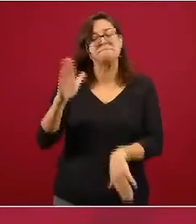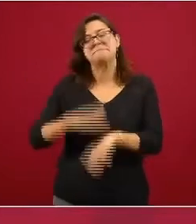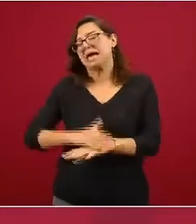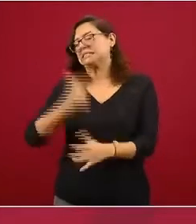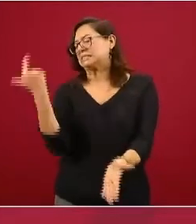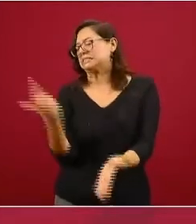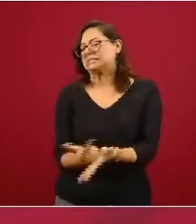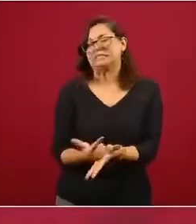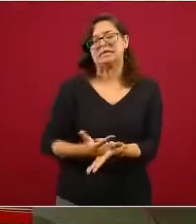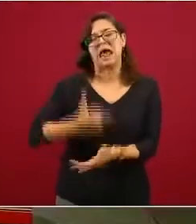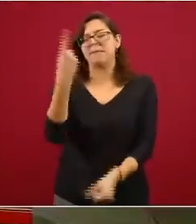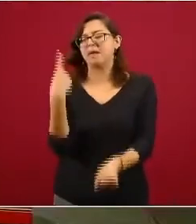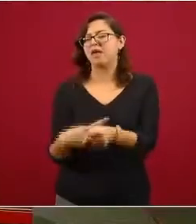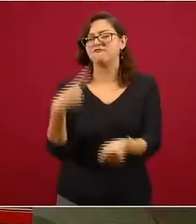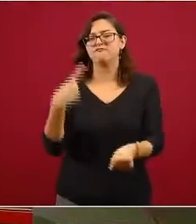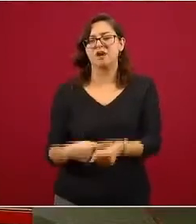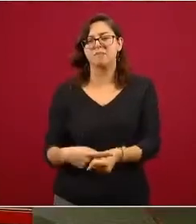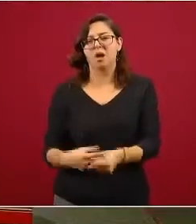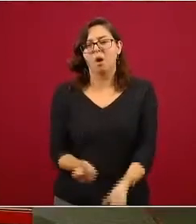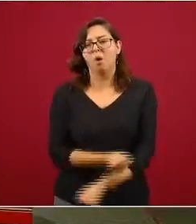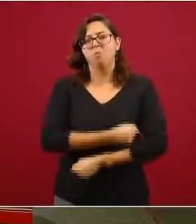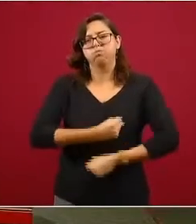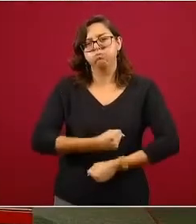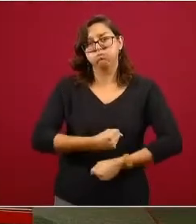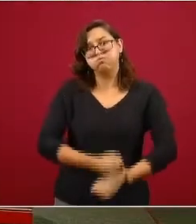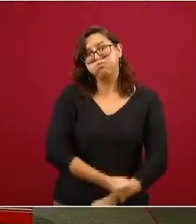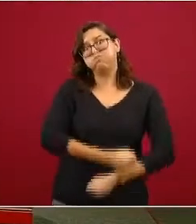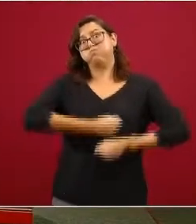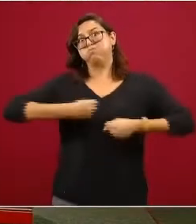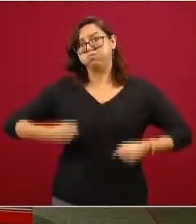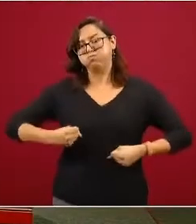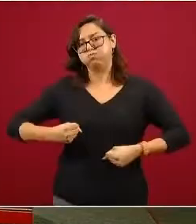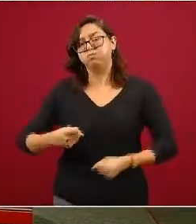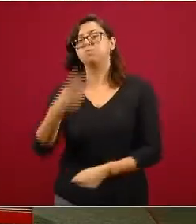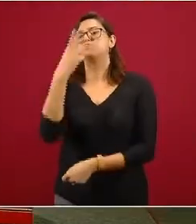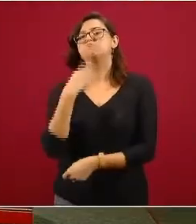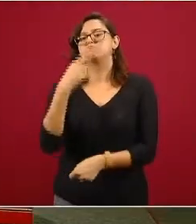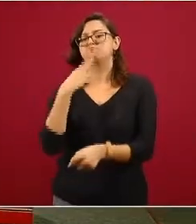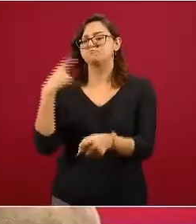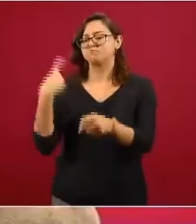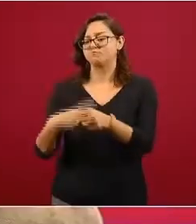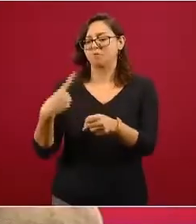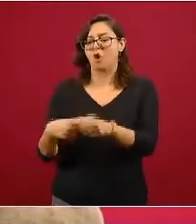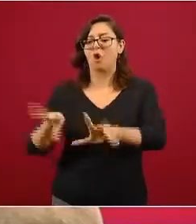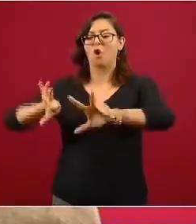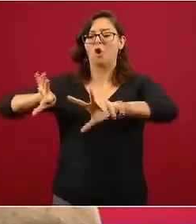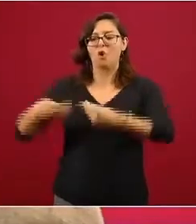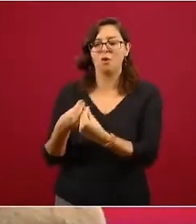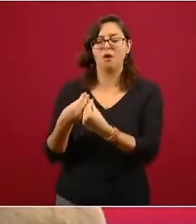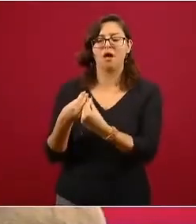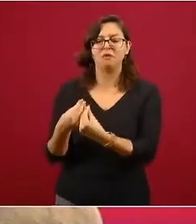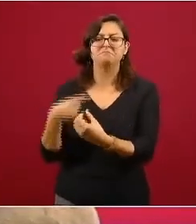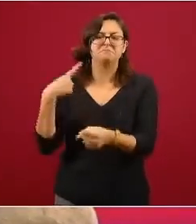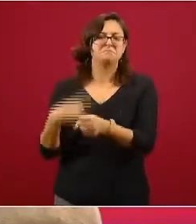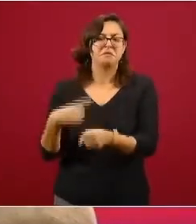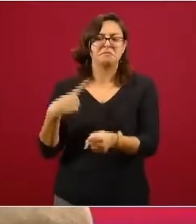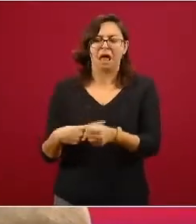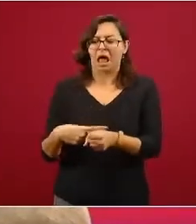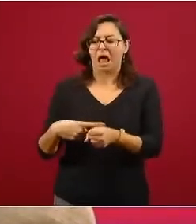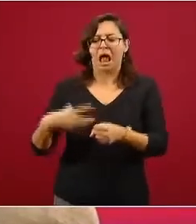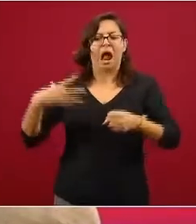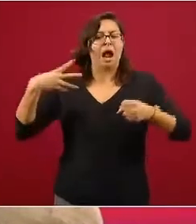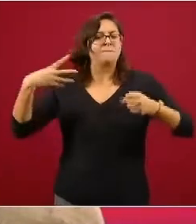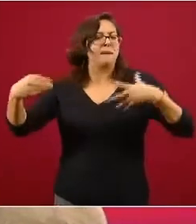epidemia de obesidad, sobrepeso, diabetes. Todo el conglomerado le llamamos enfermedades no transmisibles o